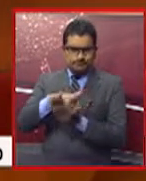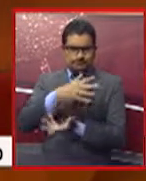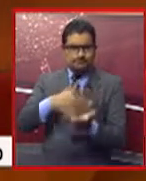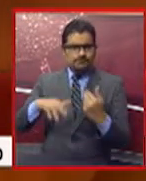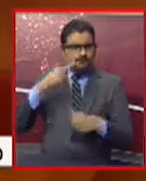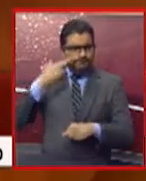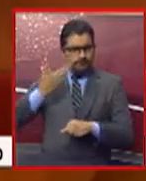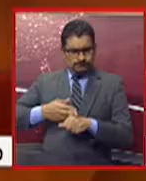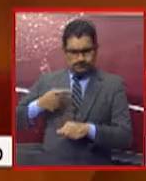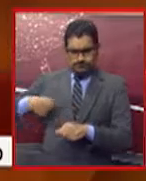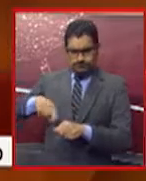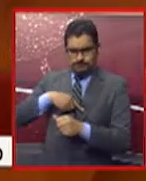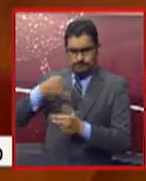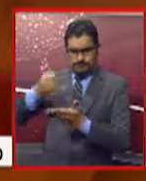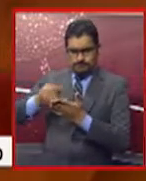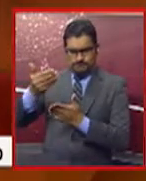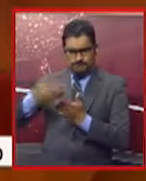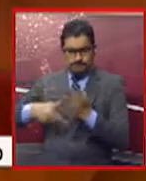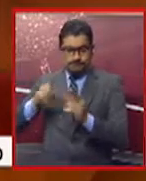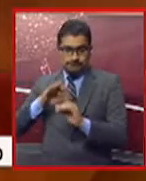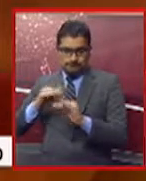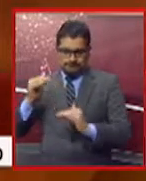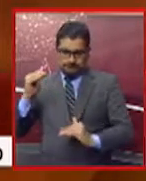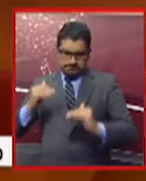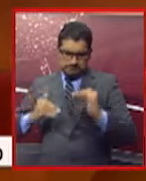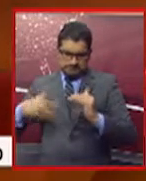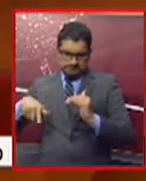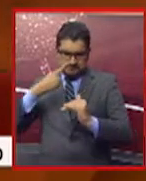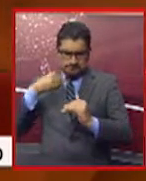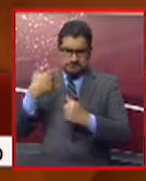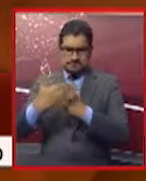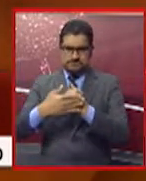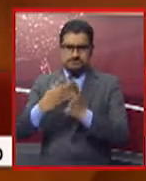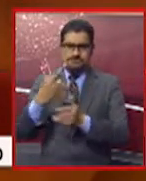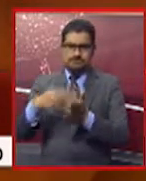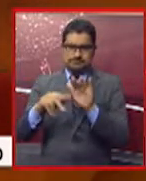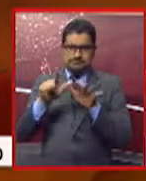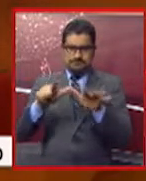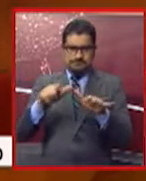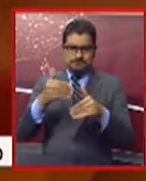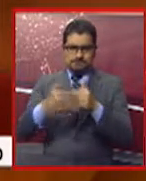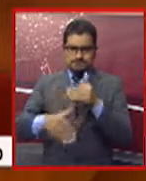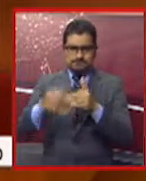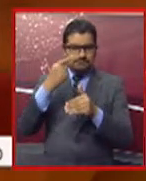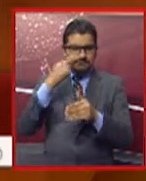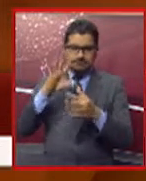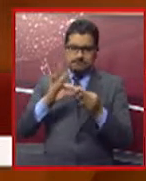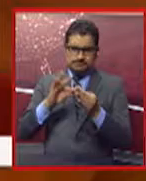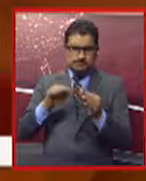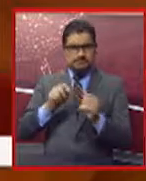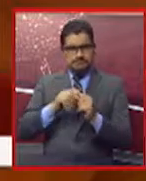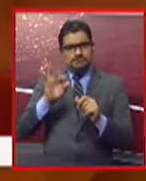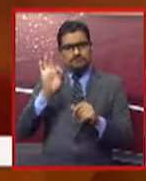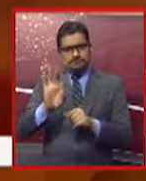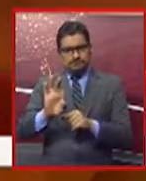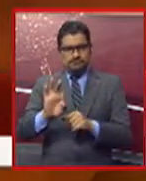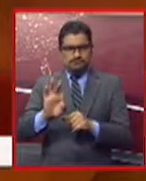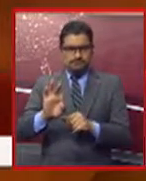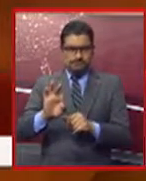responsable del déficit, para que el balance fiscal para 2017 registre un superávit de